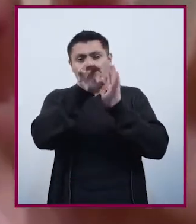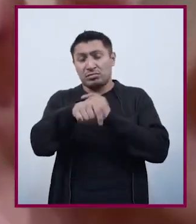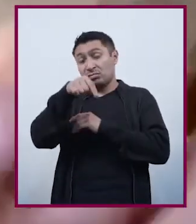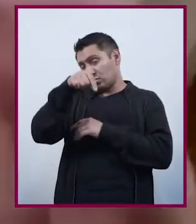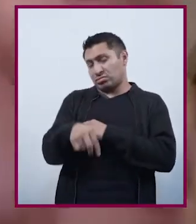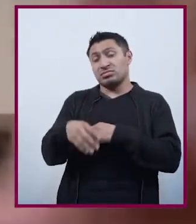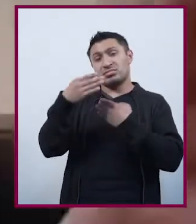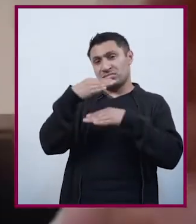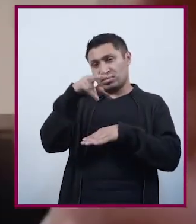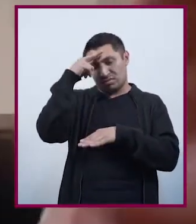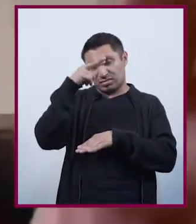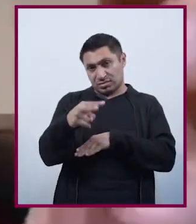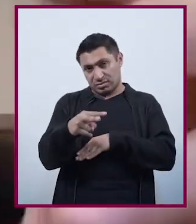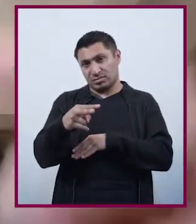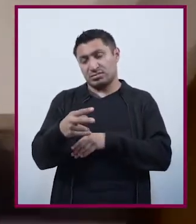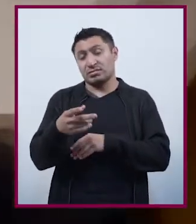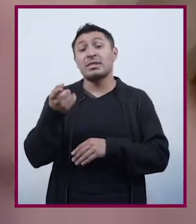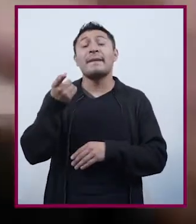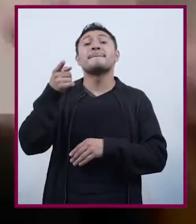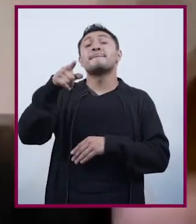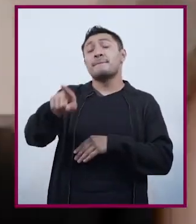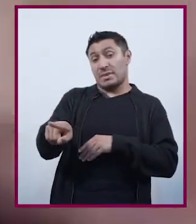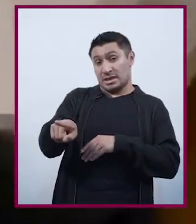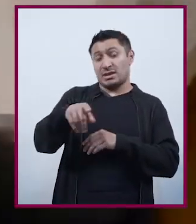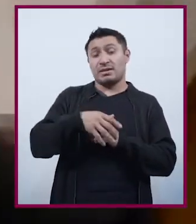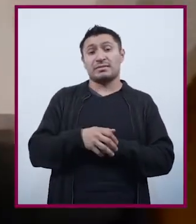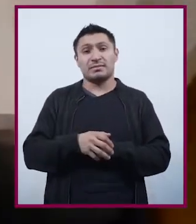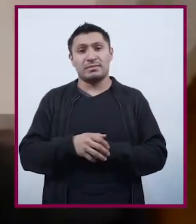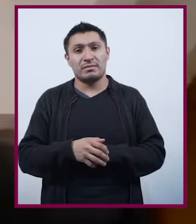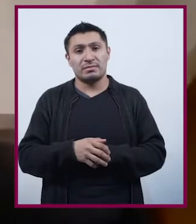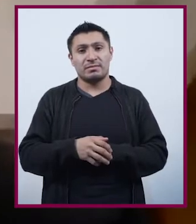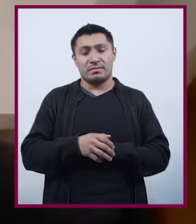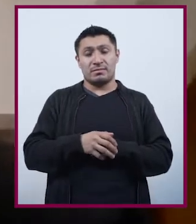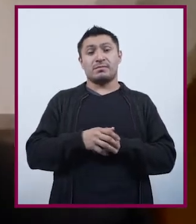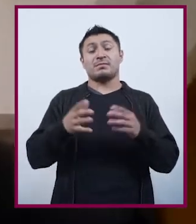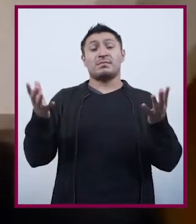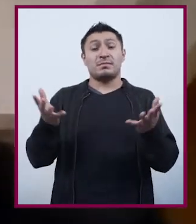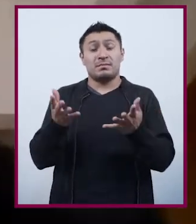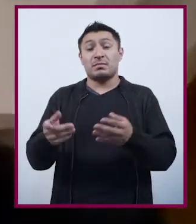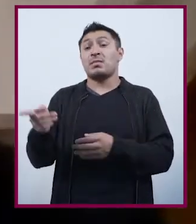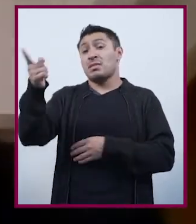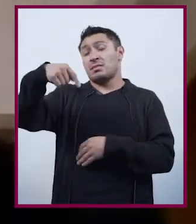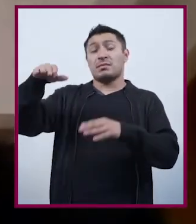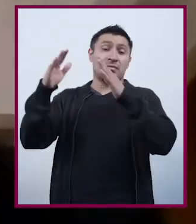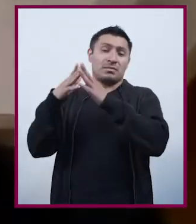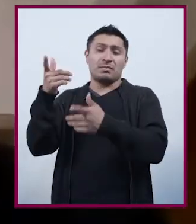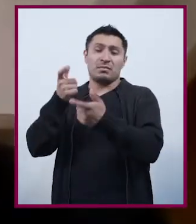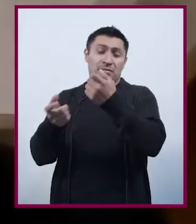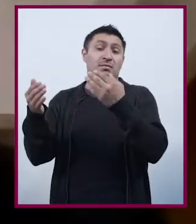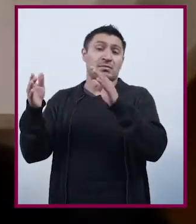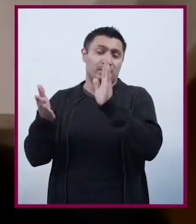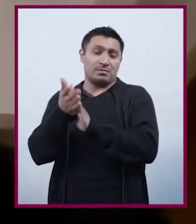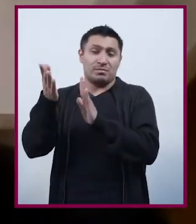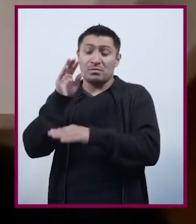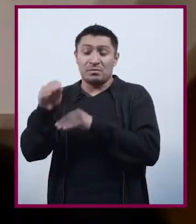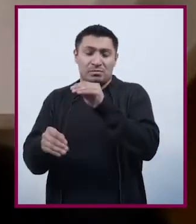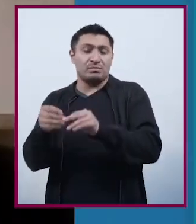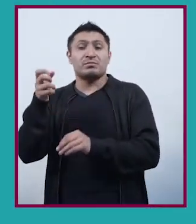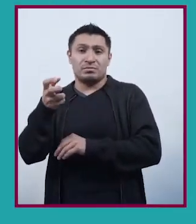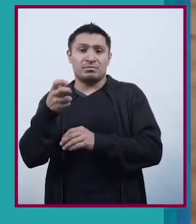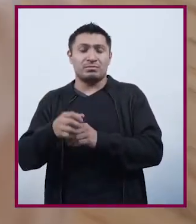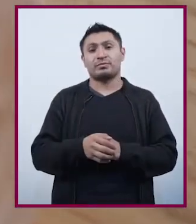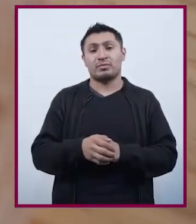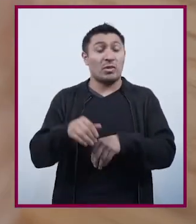este caso es el Banco de México, lo que ellos le piden, eso es lo que produce la Casa de Moneda de